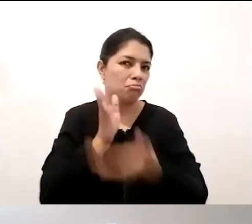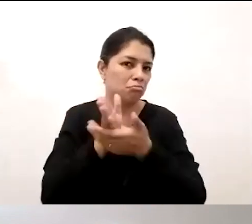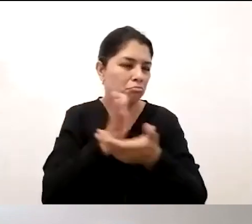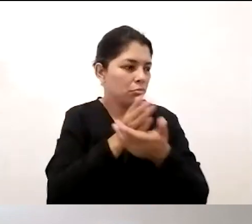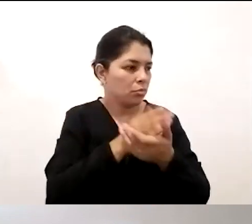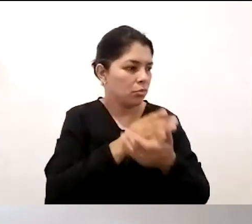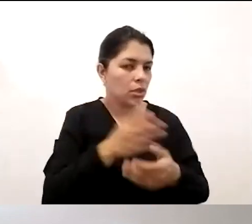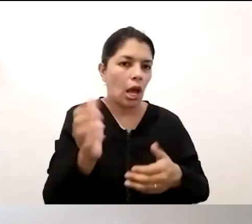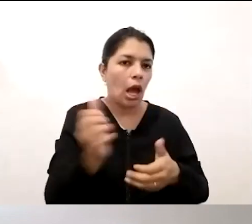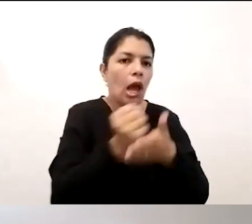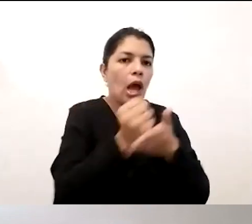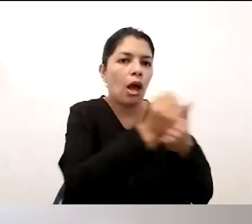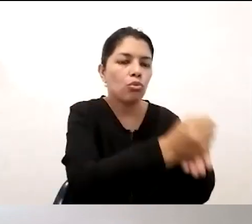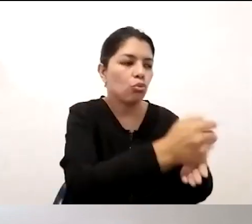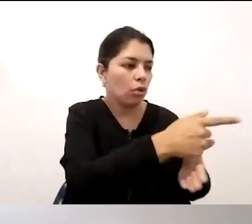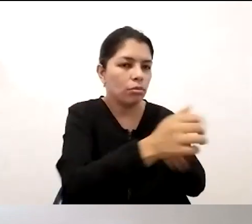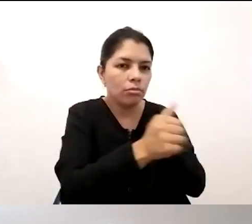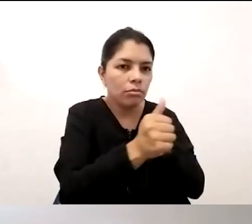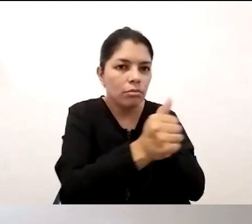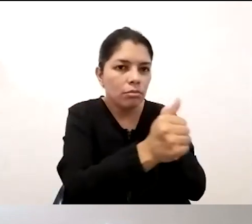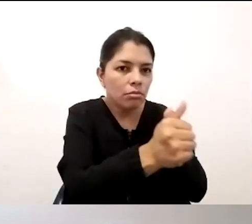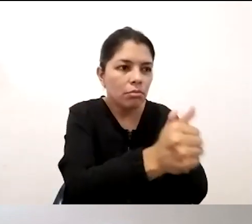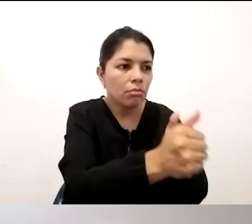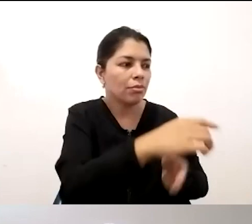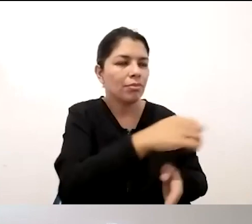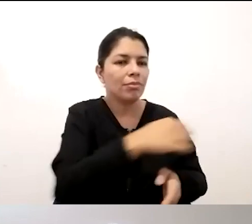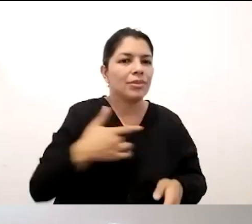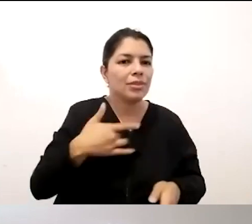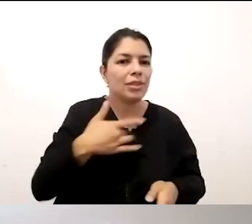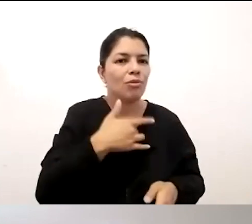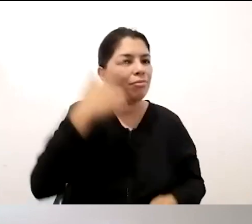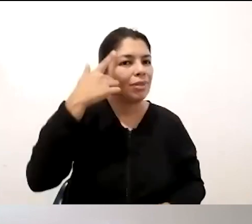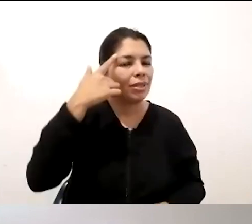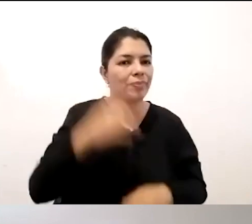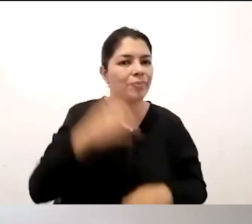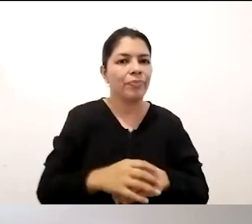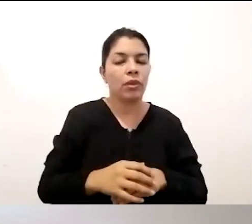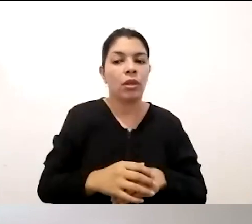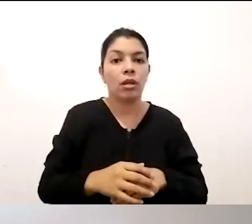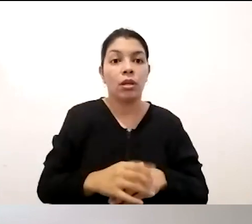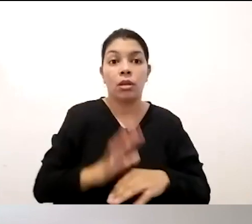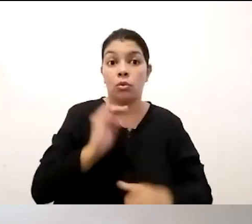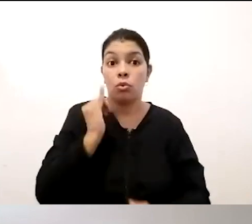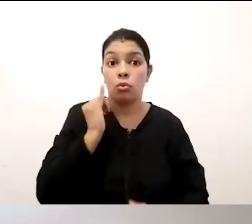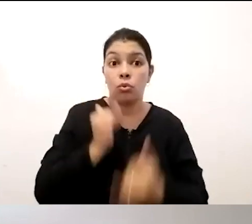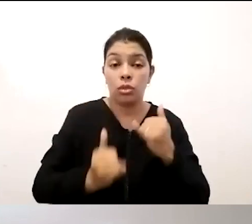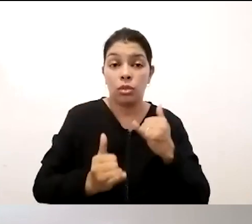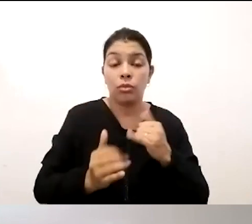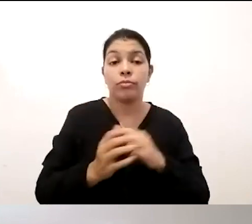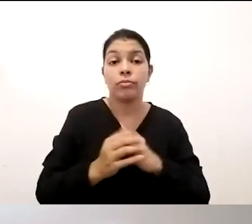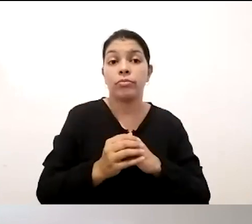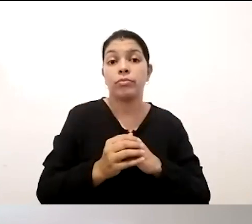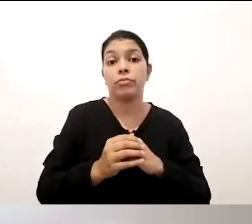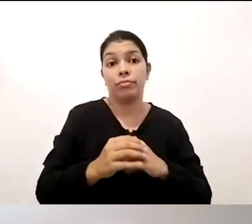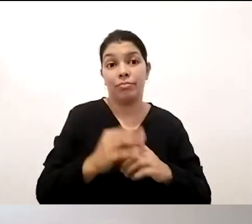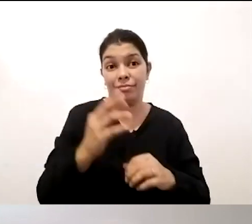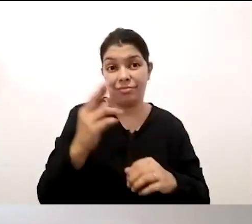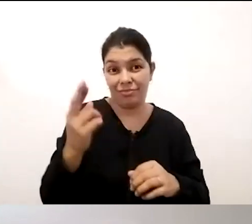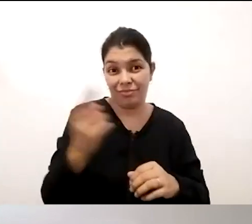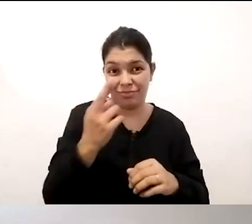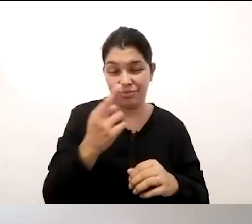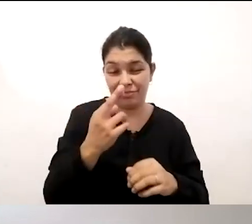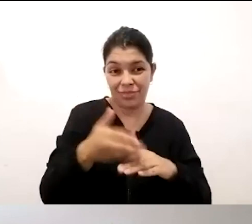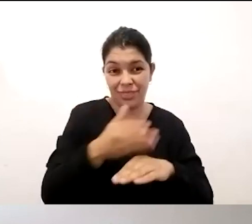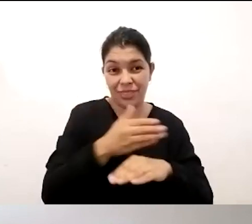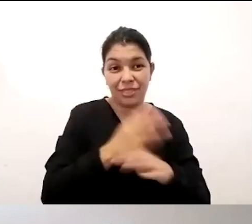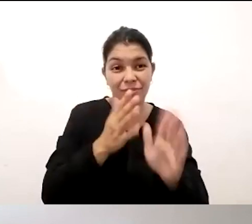persona. Y para finalizar, queremos confirmar lo que hemos hablado. Queremos que